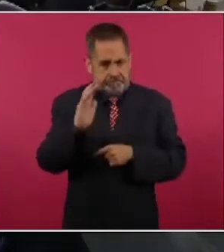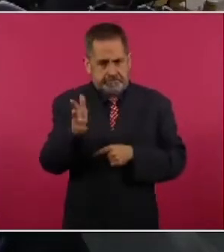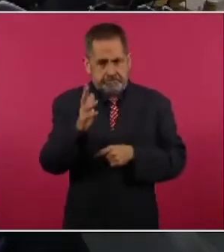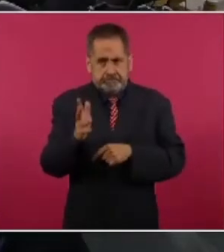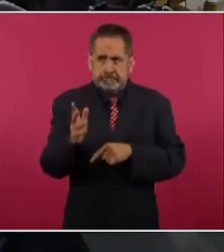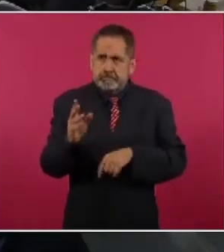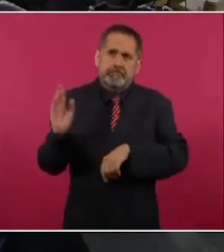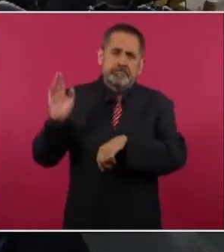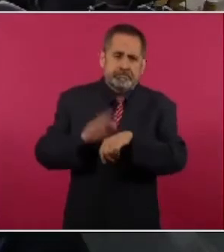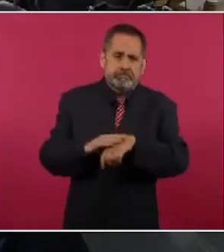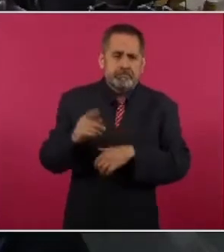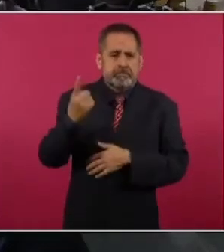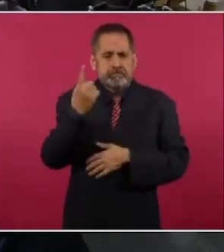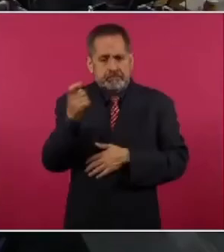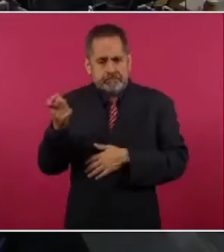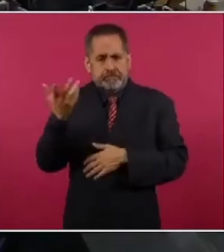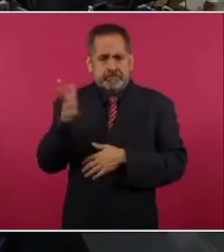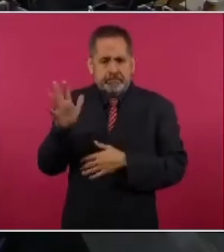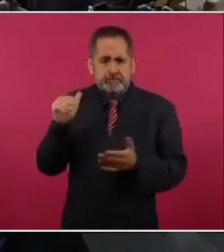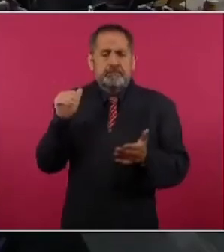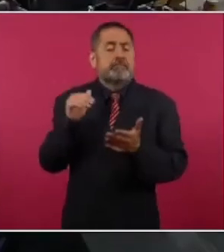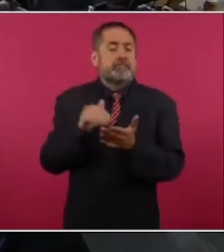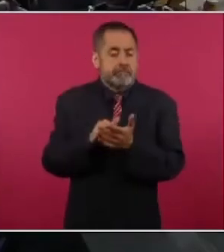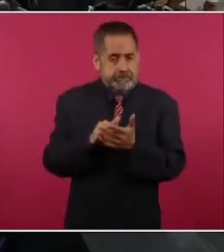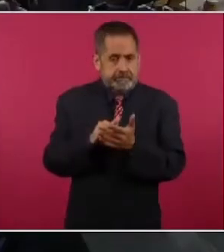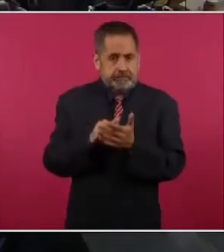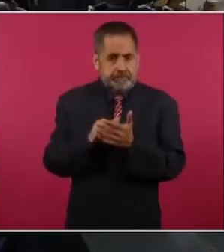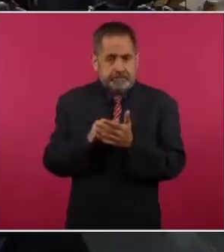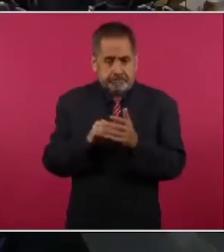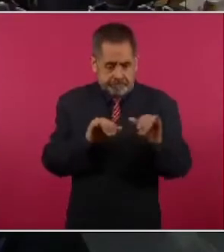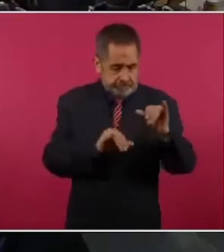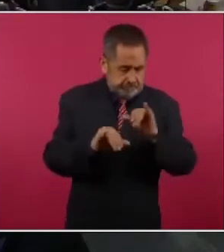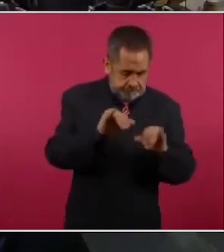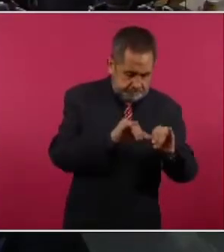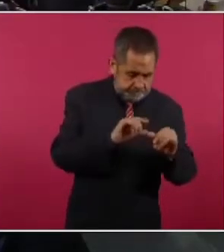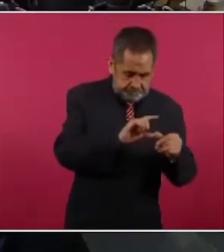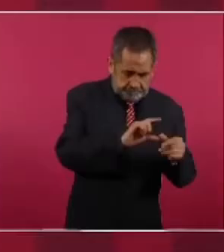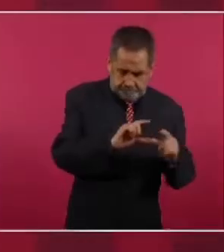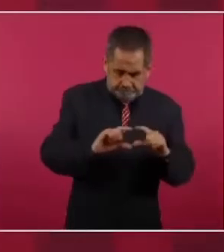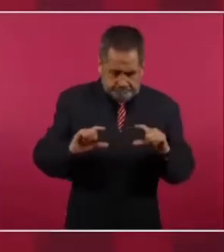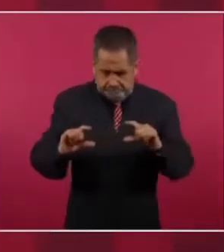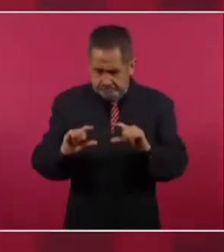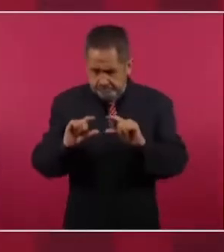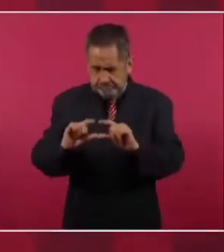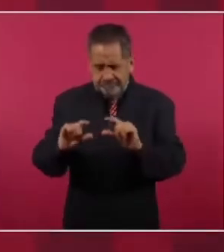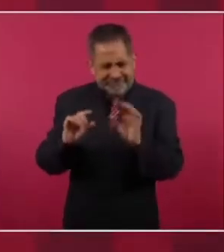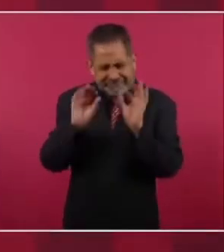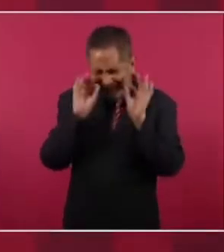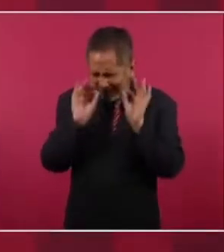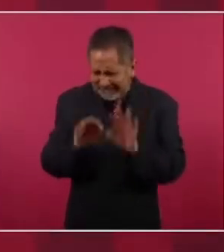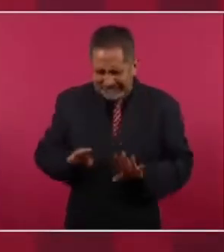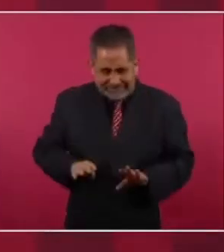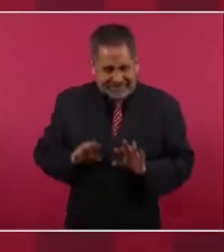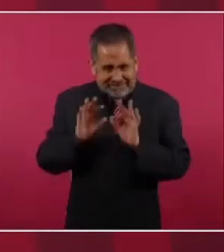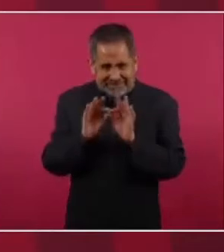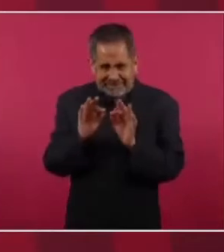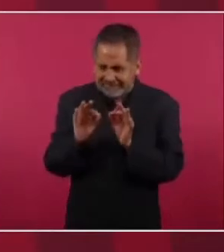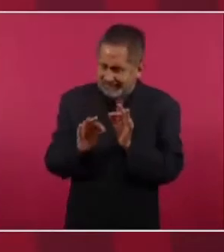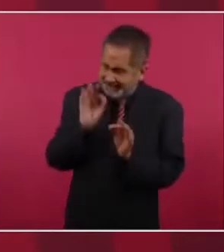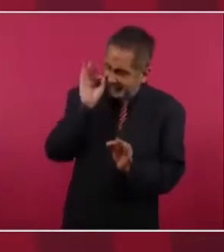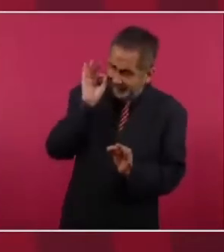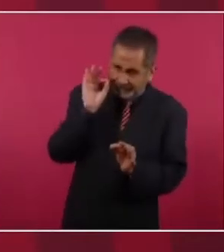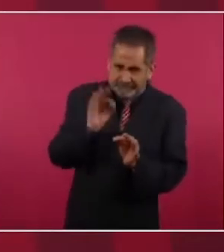de 110,000 mezclas de estos medicamentos que tienen que ser muy precisos, muy certeros,